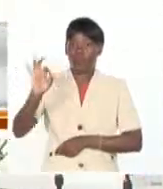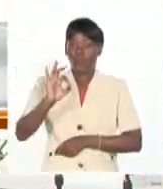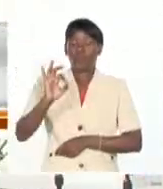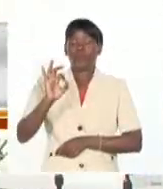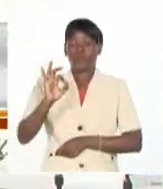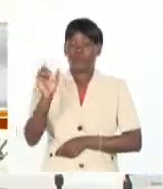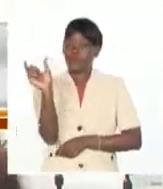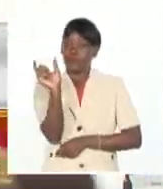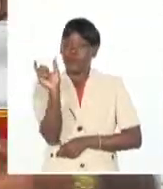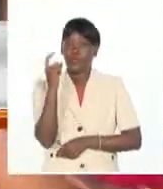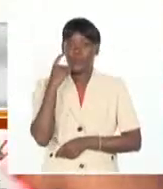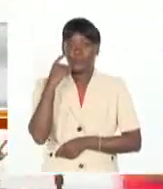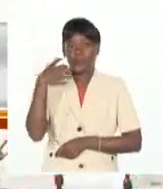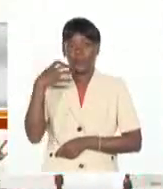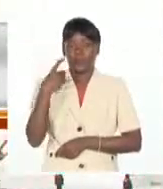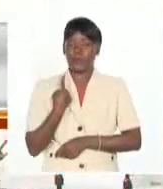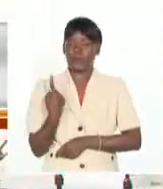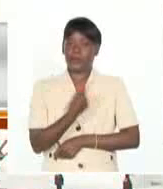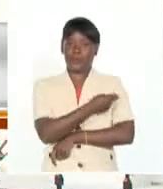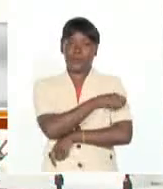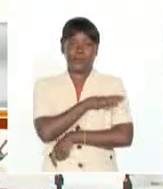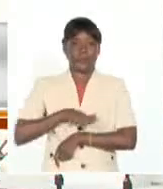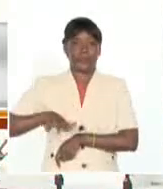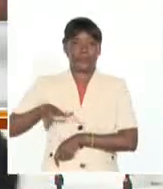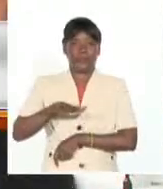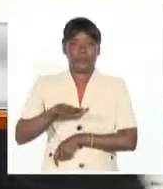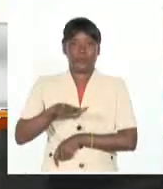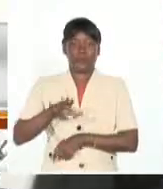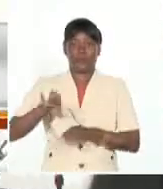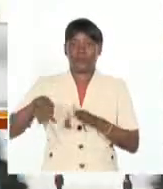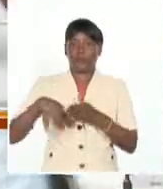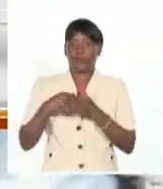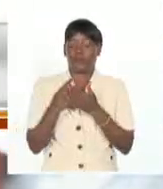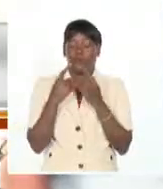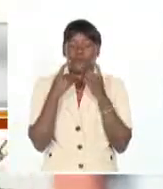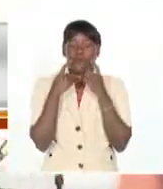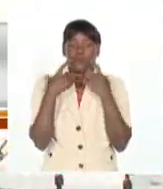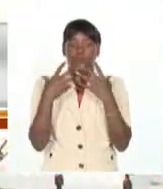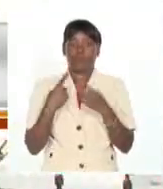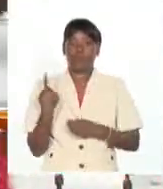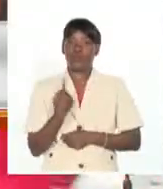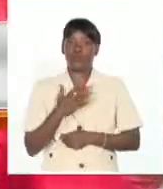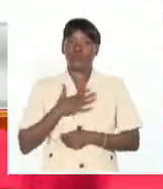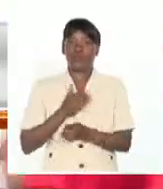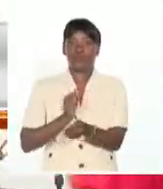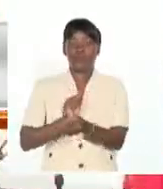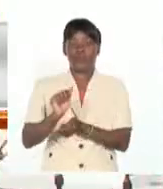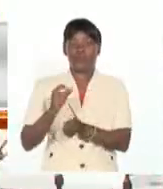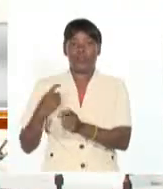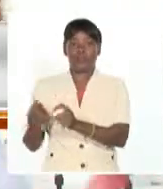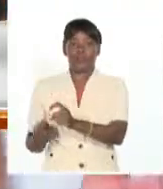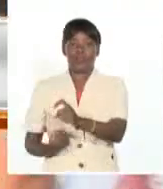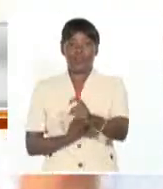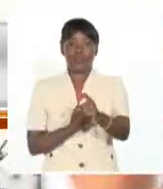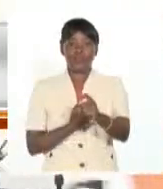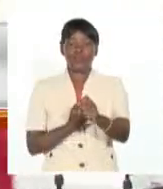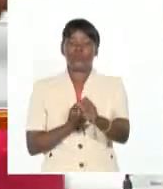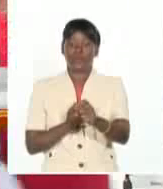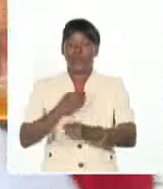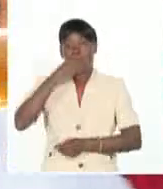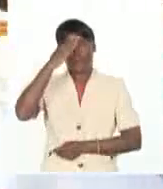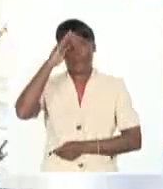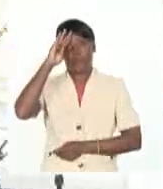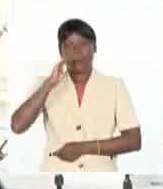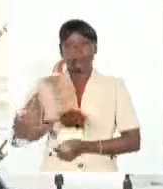cubanos. Es el día patrio de nuestras luchas por la independencia y sobre todo, como decía